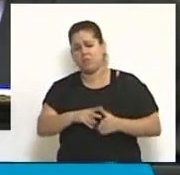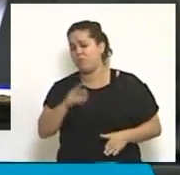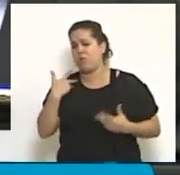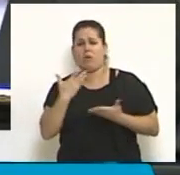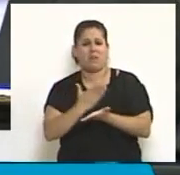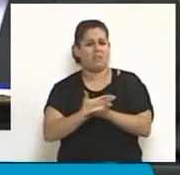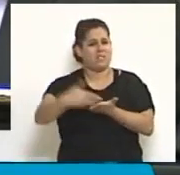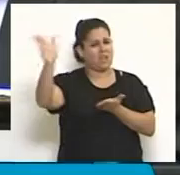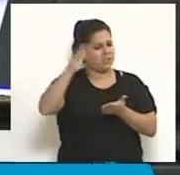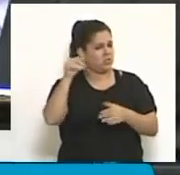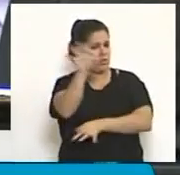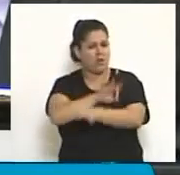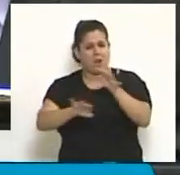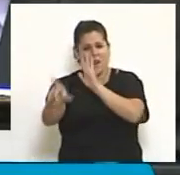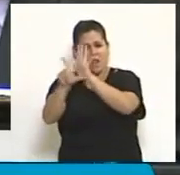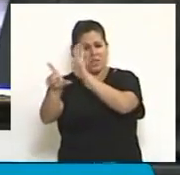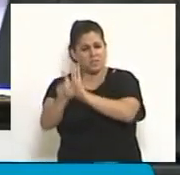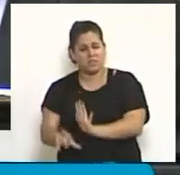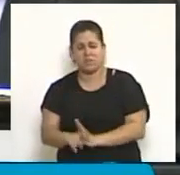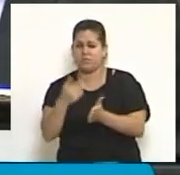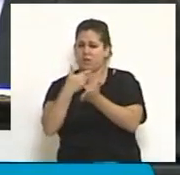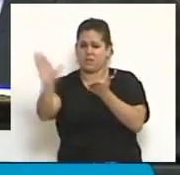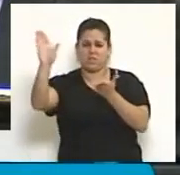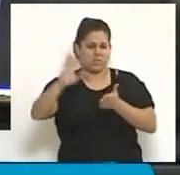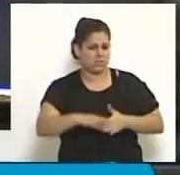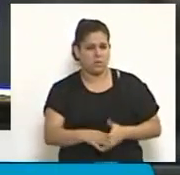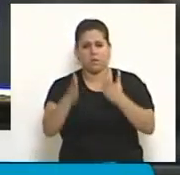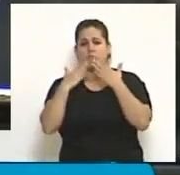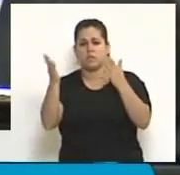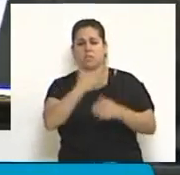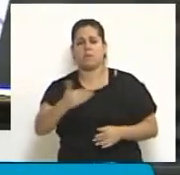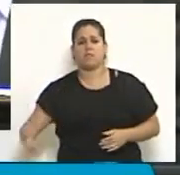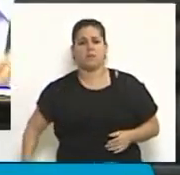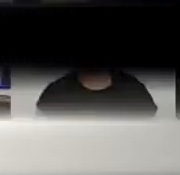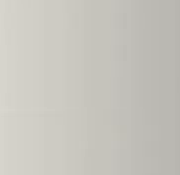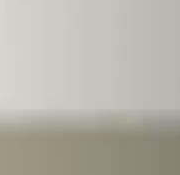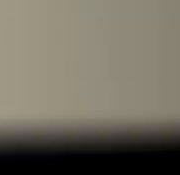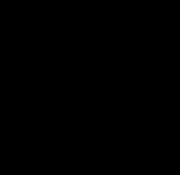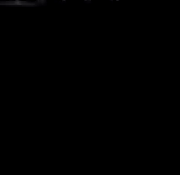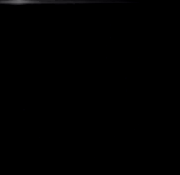rechazo a este paquete de leyes en consideración. Gracias, señora presidenta.